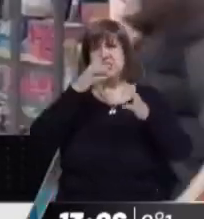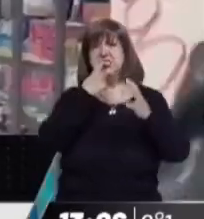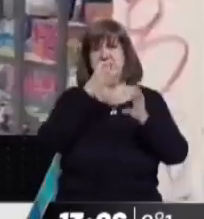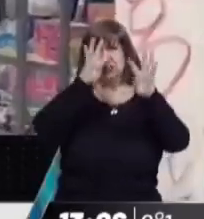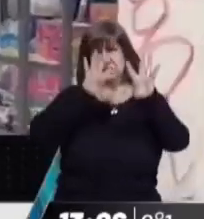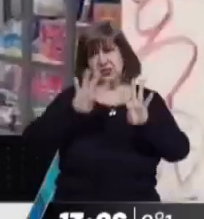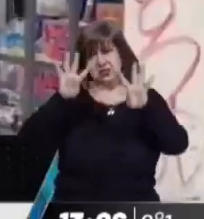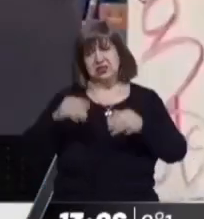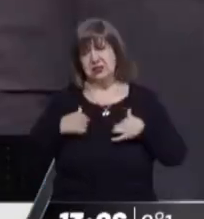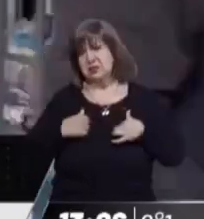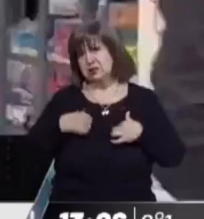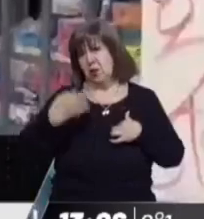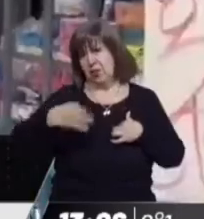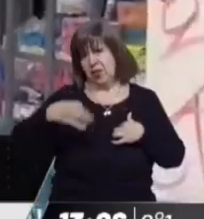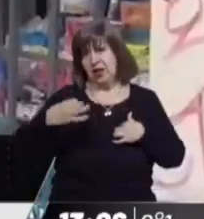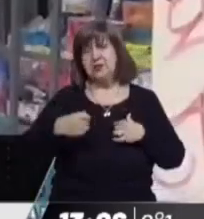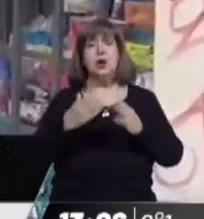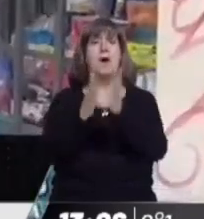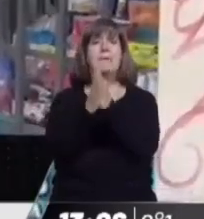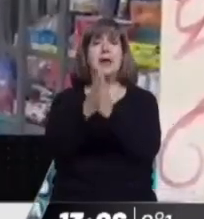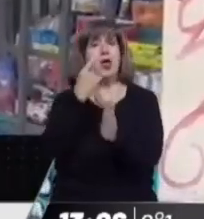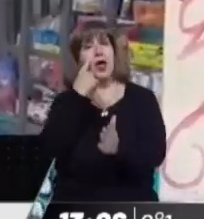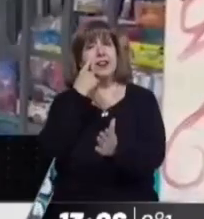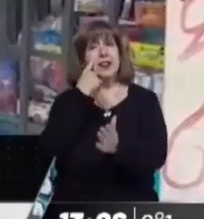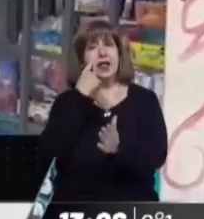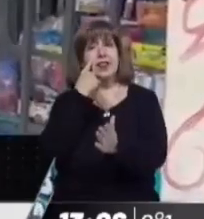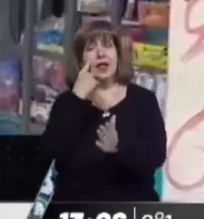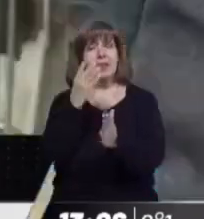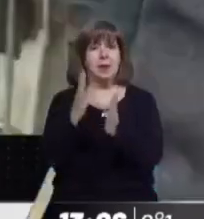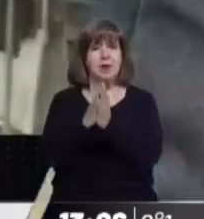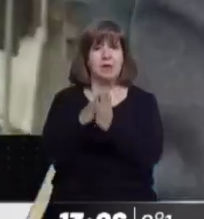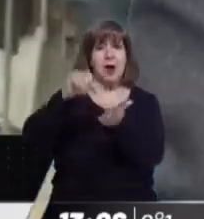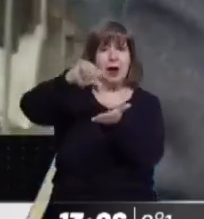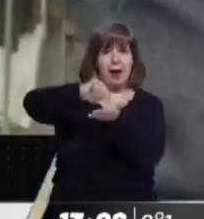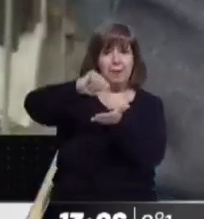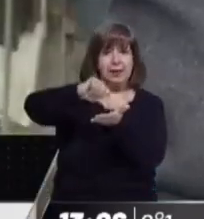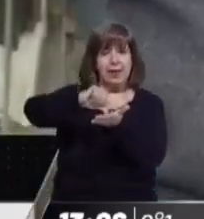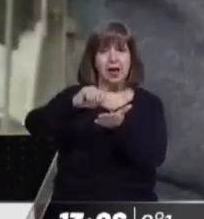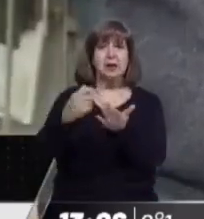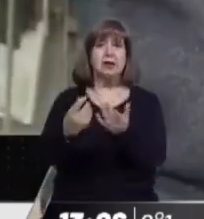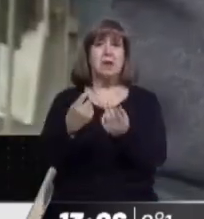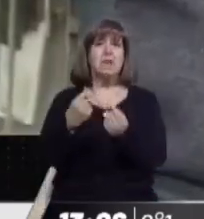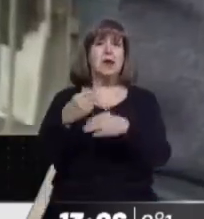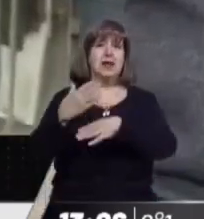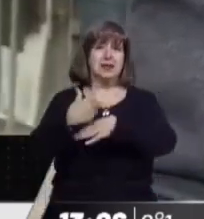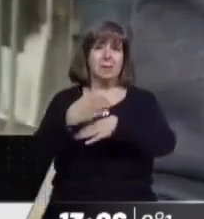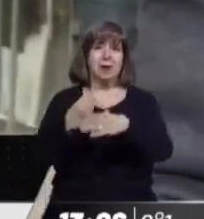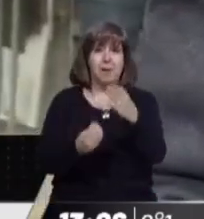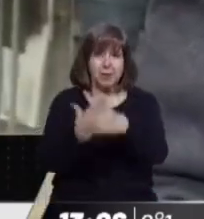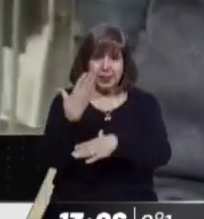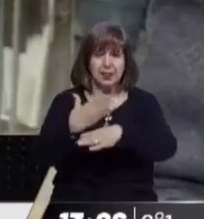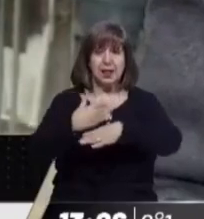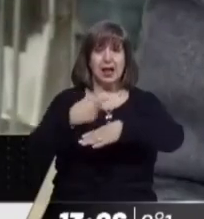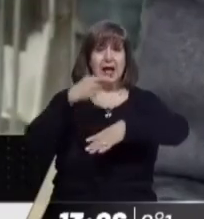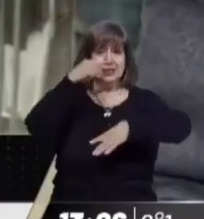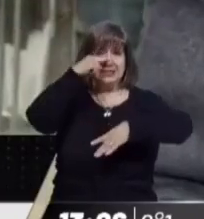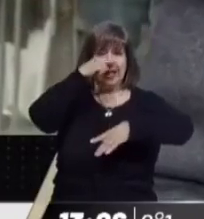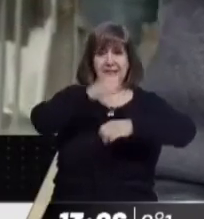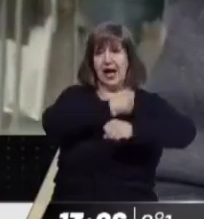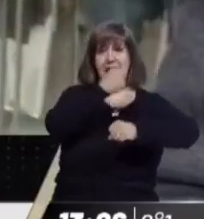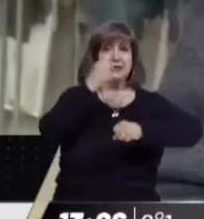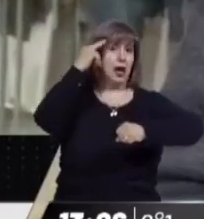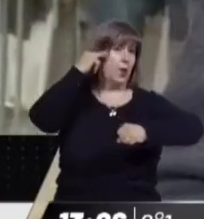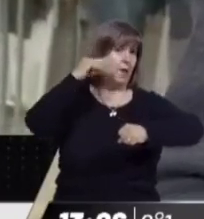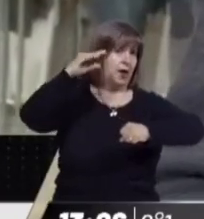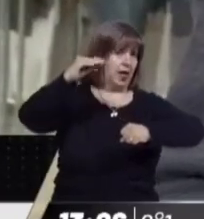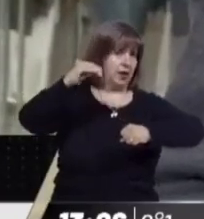intendente si puede mandar más seguridad acá a la zona nosotros abrimos muy temprano 7 de la mañana hasta las 9 de la